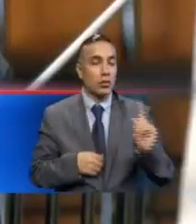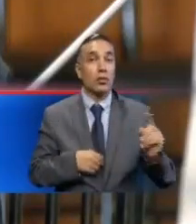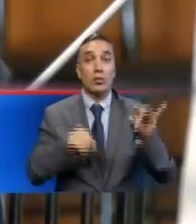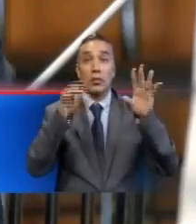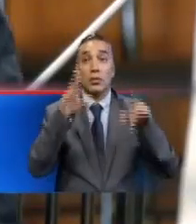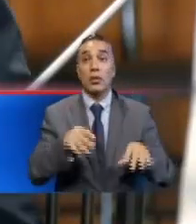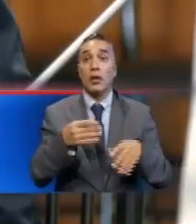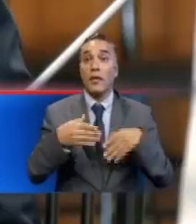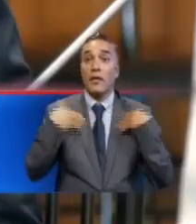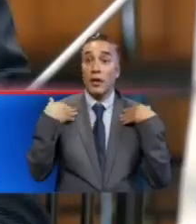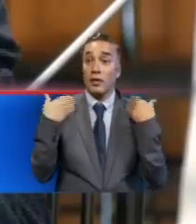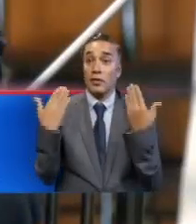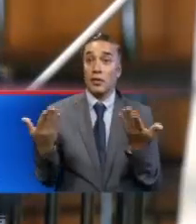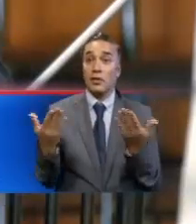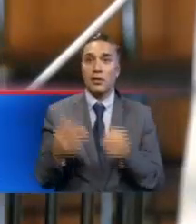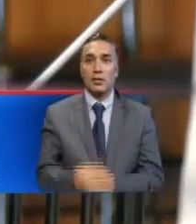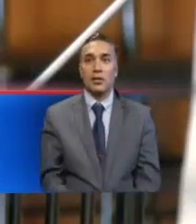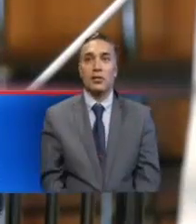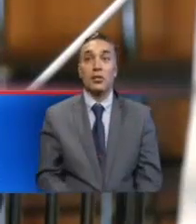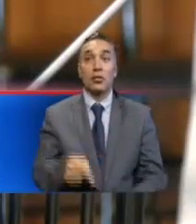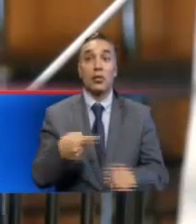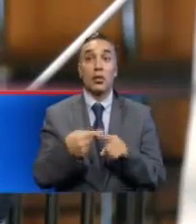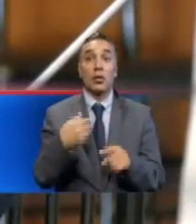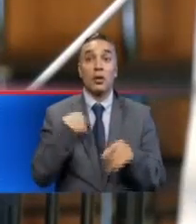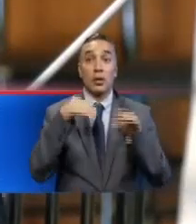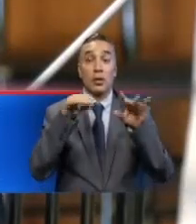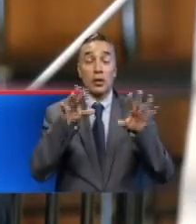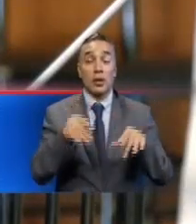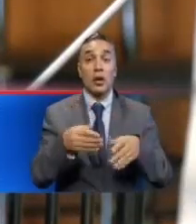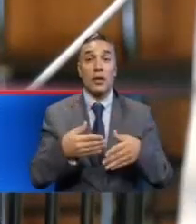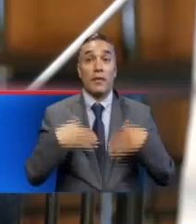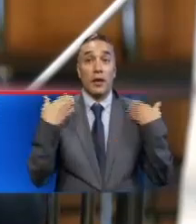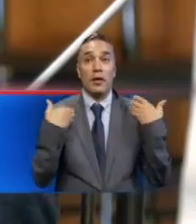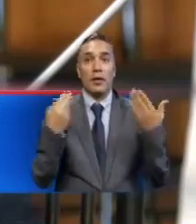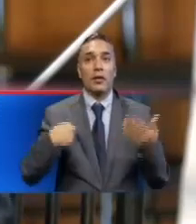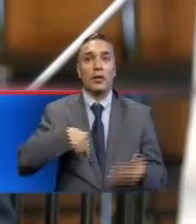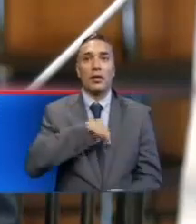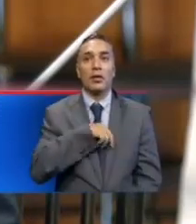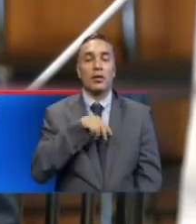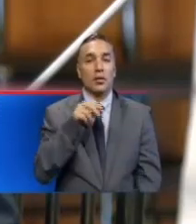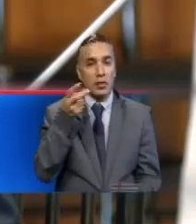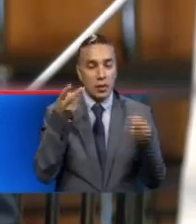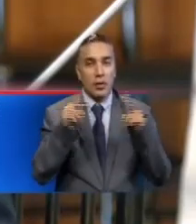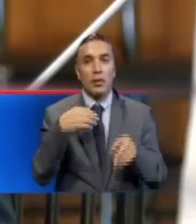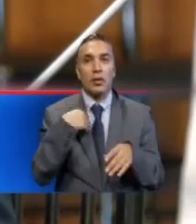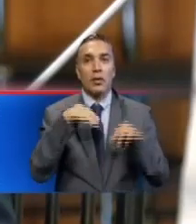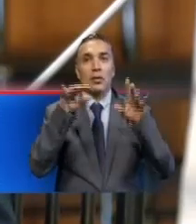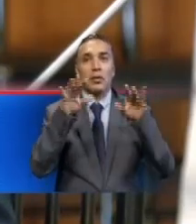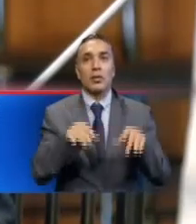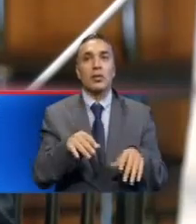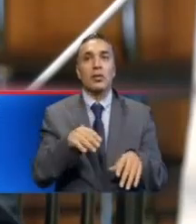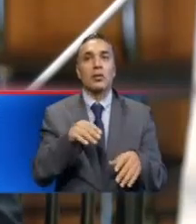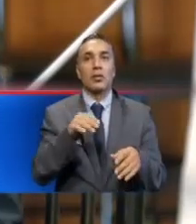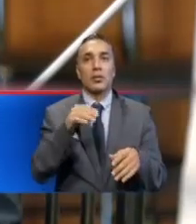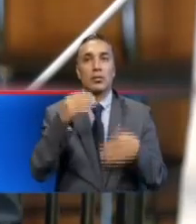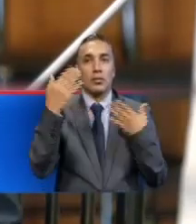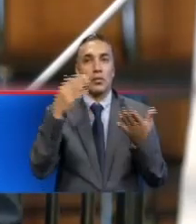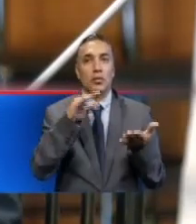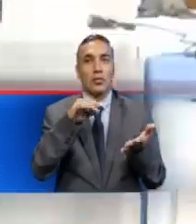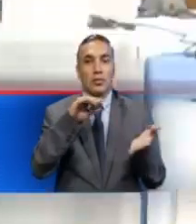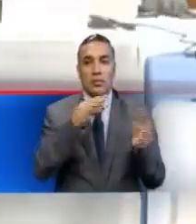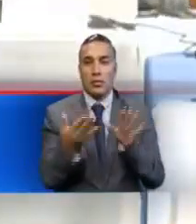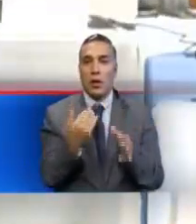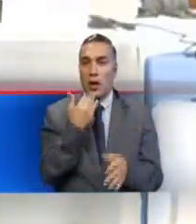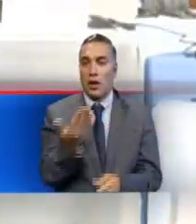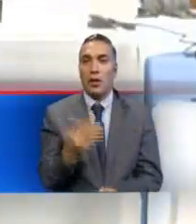Secretaría de la Felicidad. Ni cuando tuvimos Secretaría de la Felicidad, tuvimos una Secretaría de Política Criminal o un Ministerio de Política